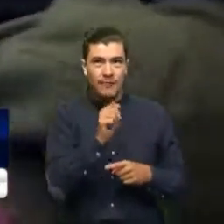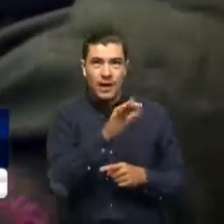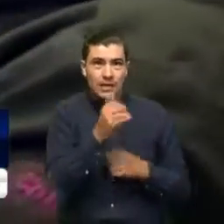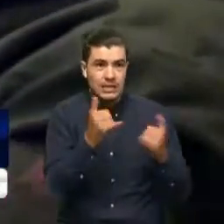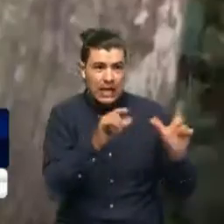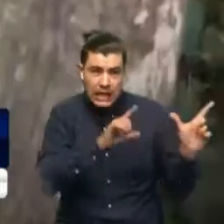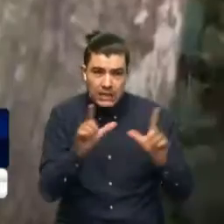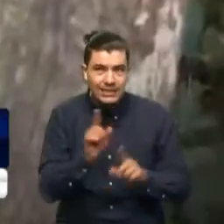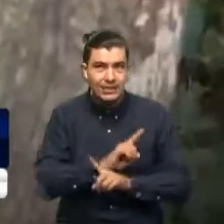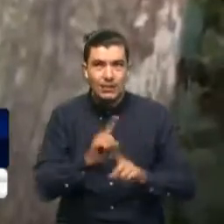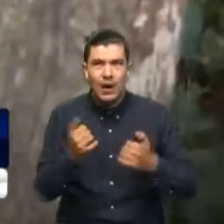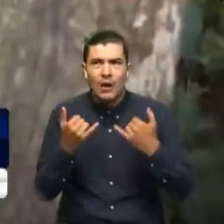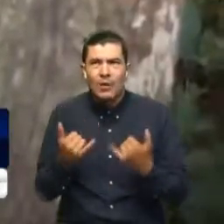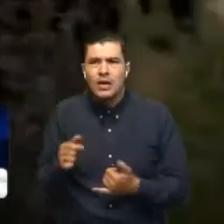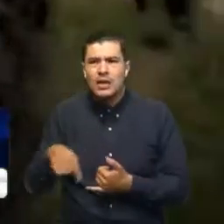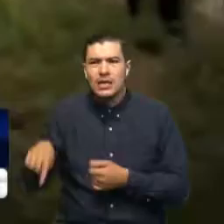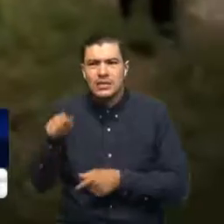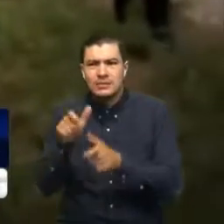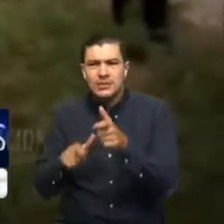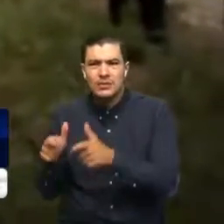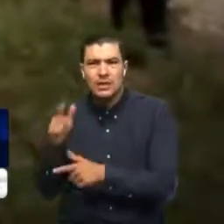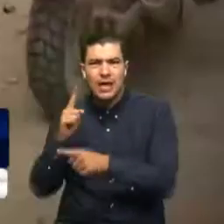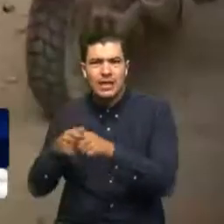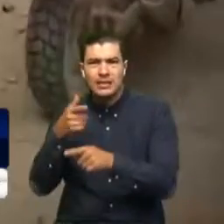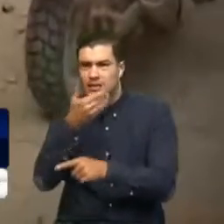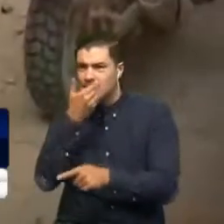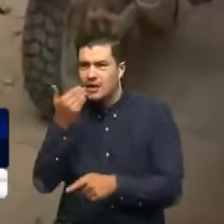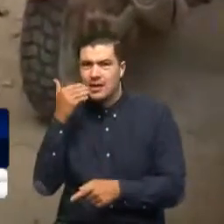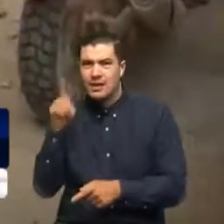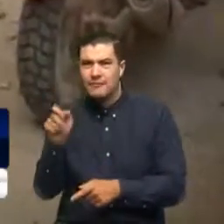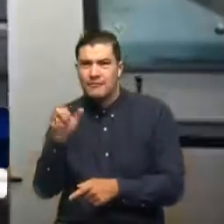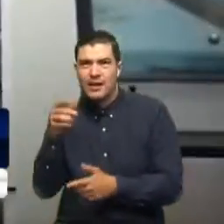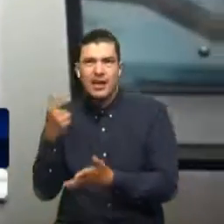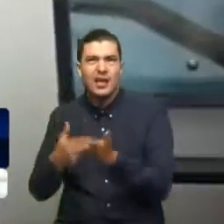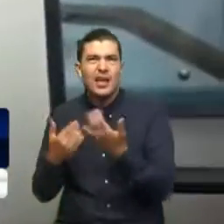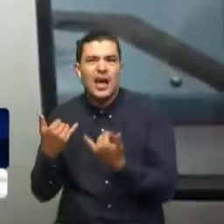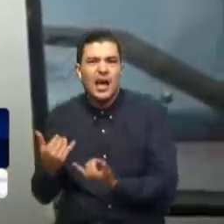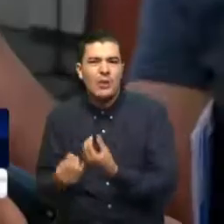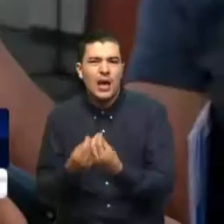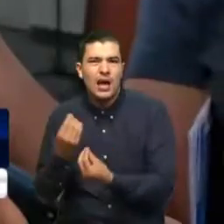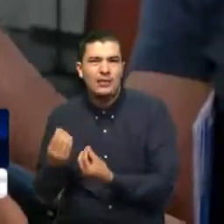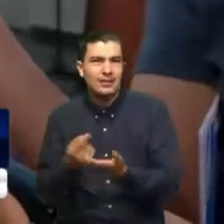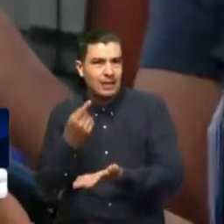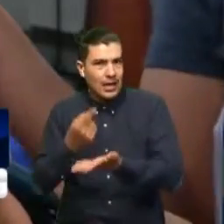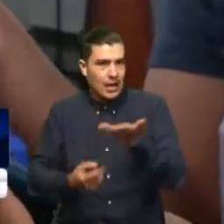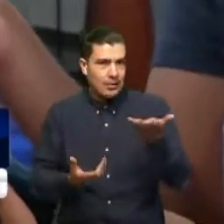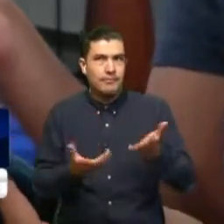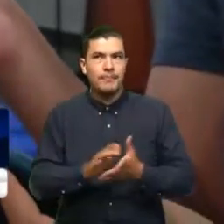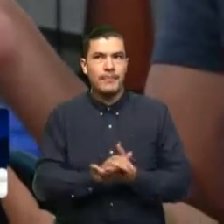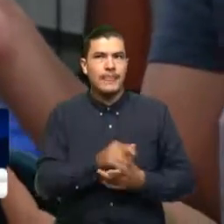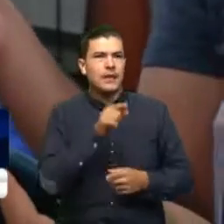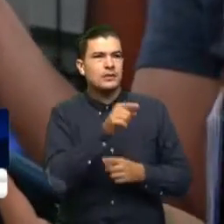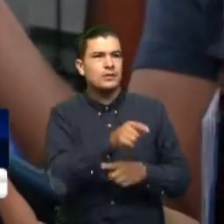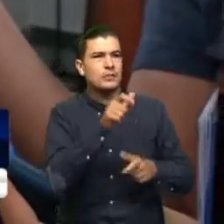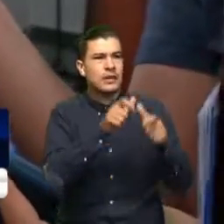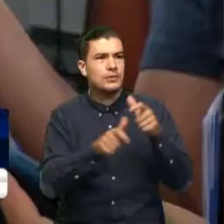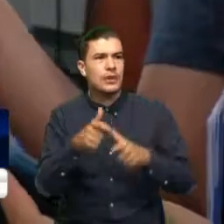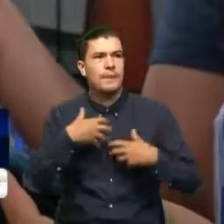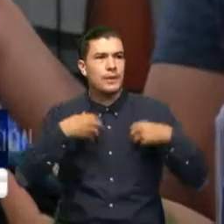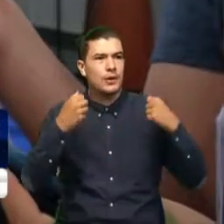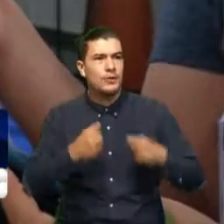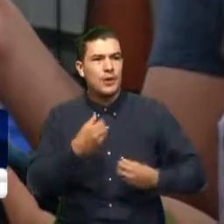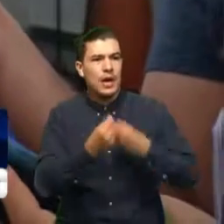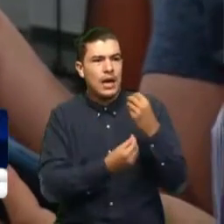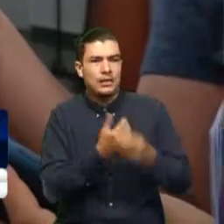allí que estarían haciendo los ex combatientes de las farc hay esfuerzos propios que han hecho los ex combatientes como